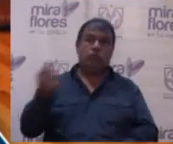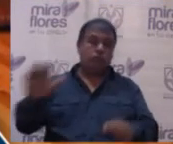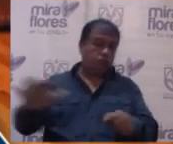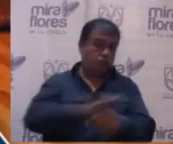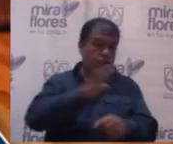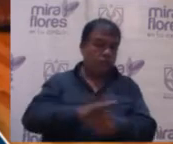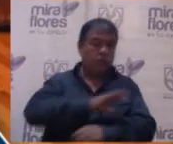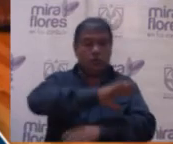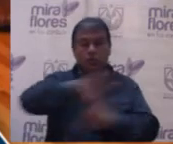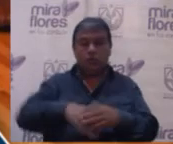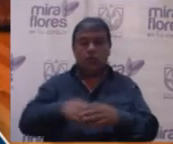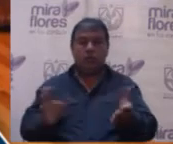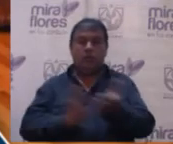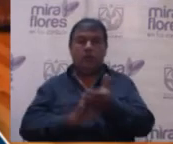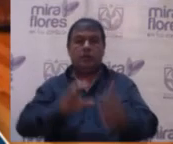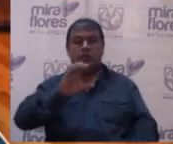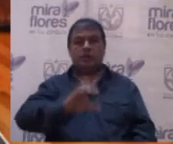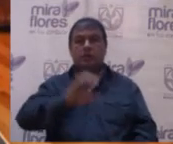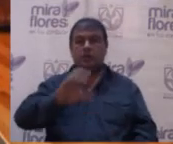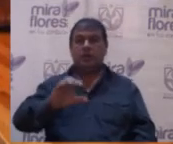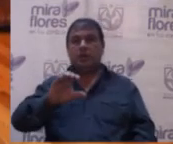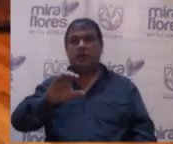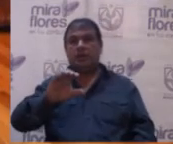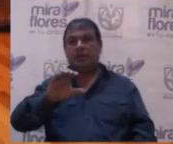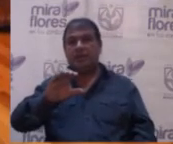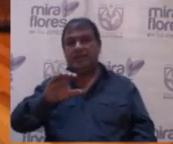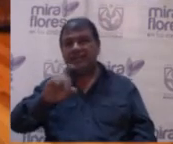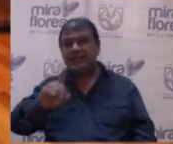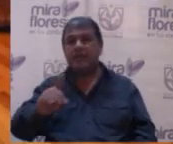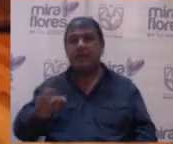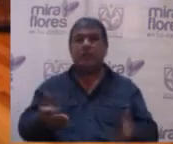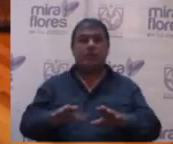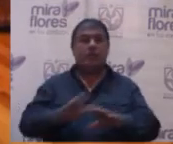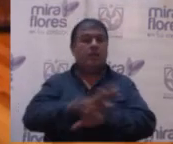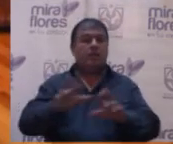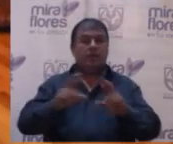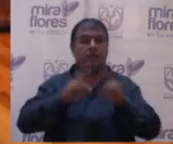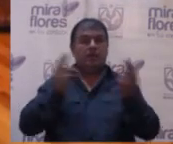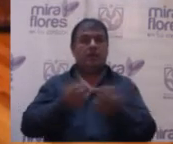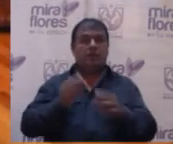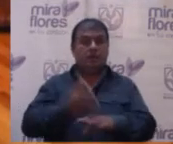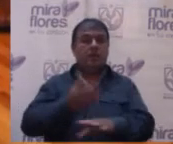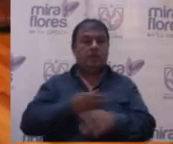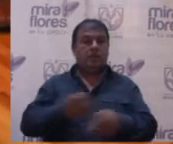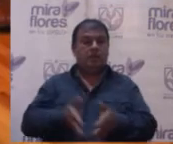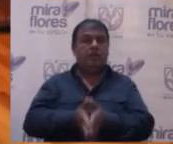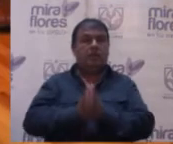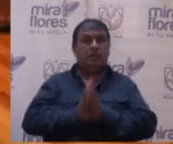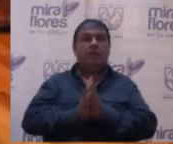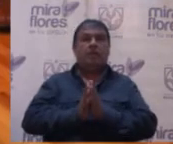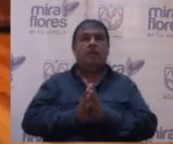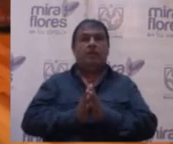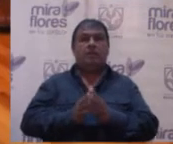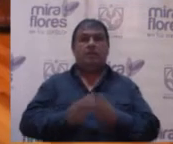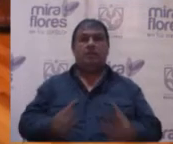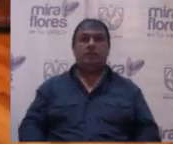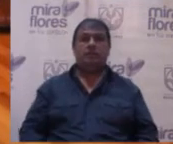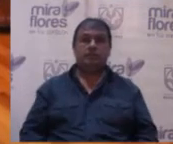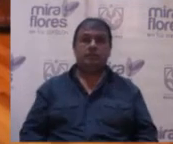del CSLD y vamos a levantar la sesión, no sin antes pedirles que nos